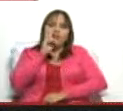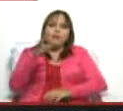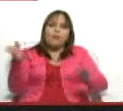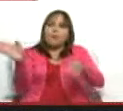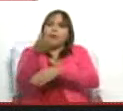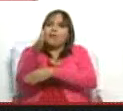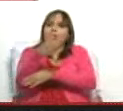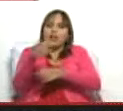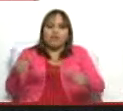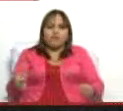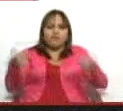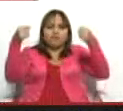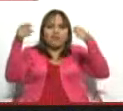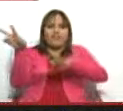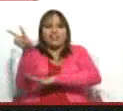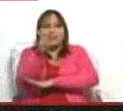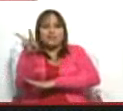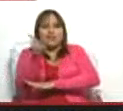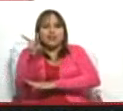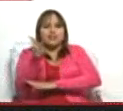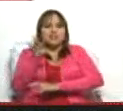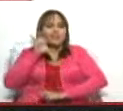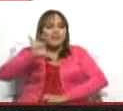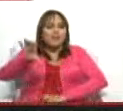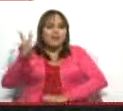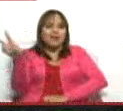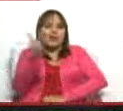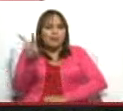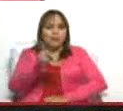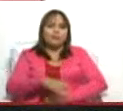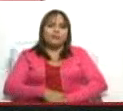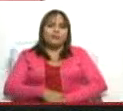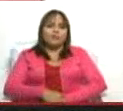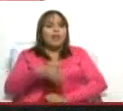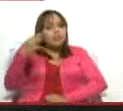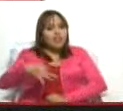bandera en alto, la bandera de Venezuela, la bandera de la patria, como debe ser,